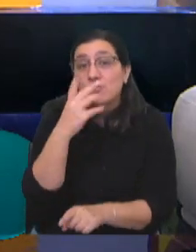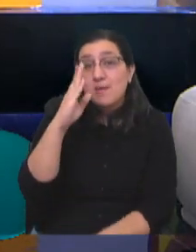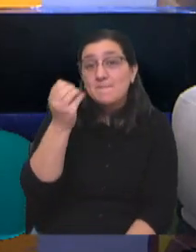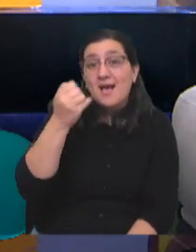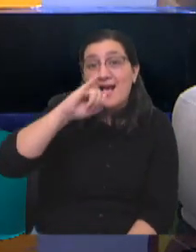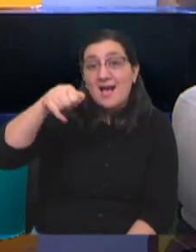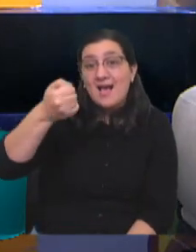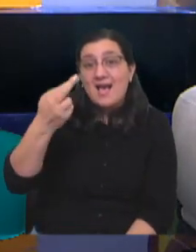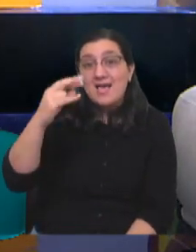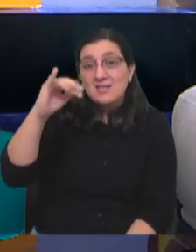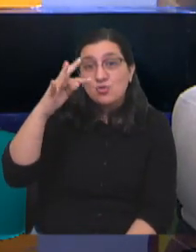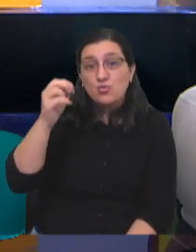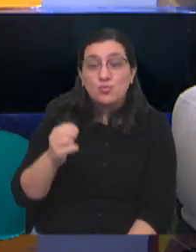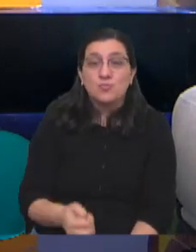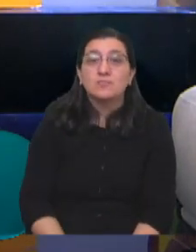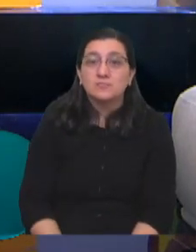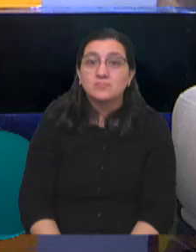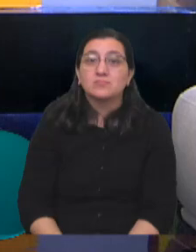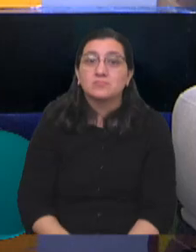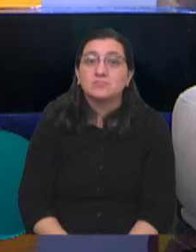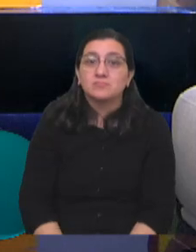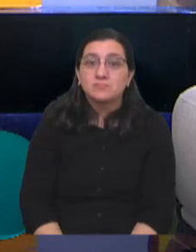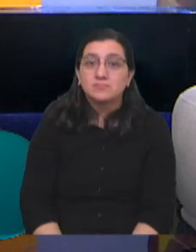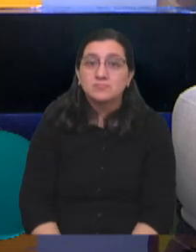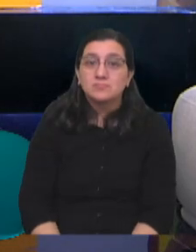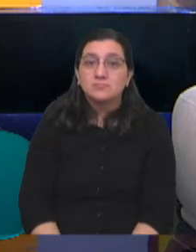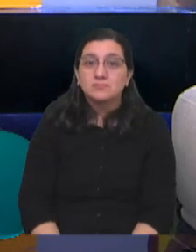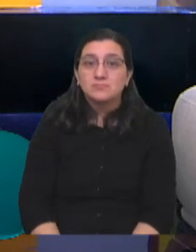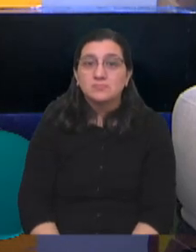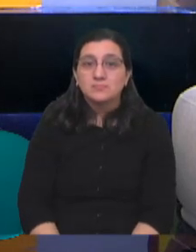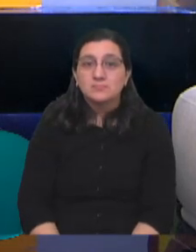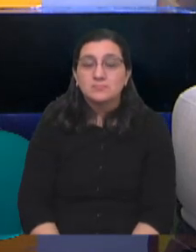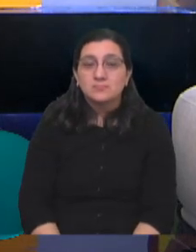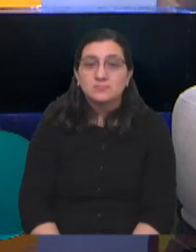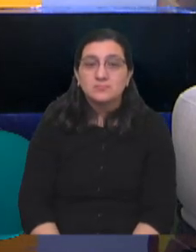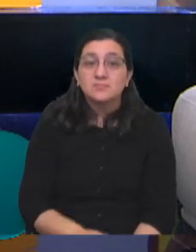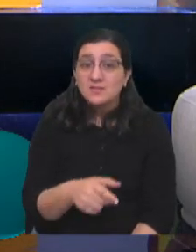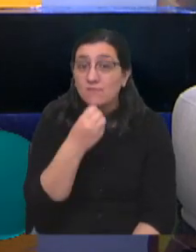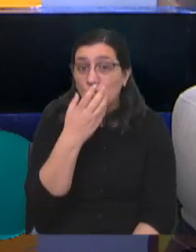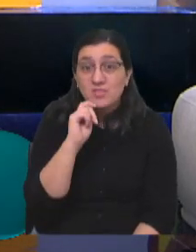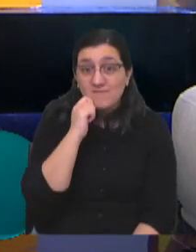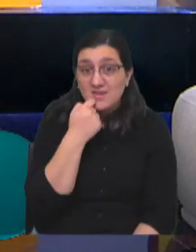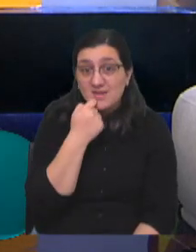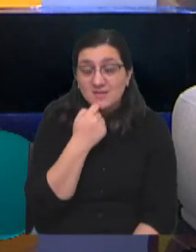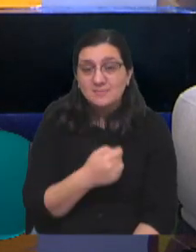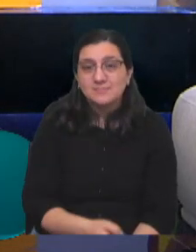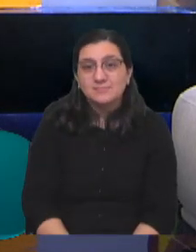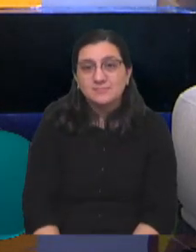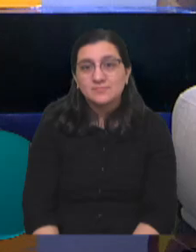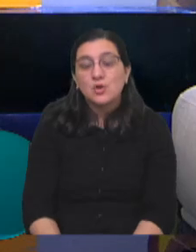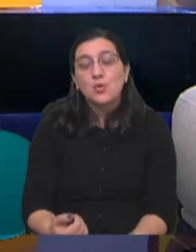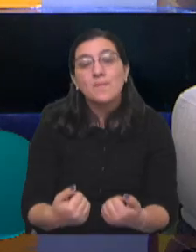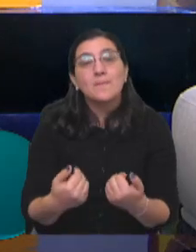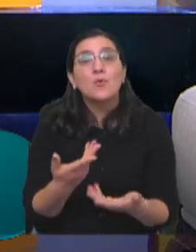pajarito, exacto. Eso fue revelador para todos. Fue muy fuerte la flor de pajarito. Bueno, estas flores divinas nos las enviaron los